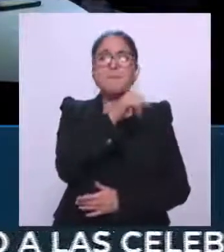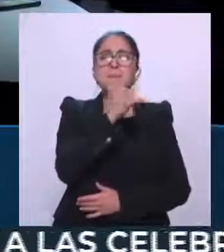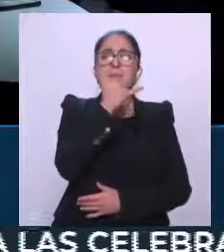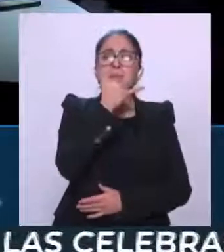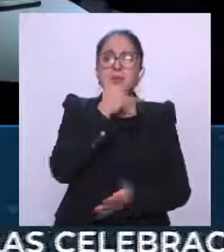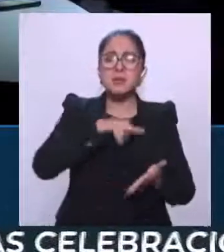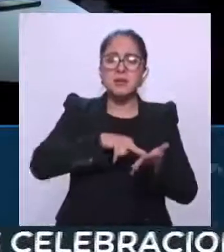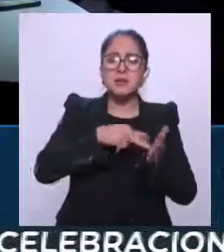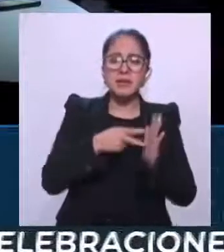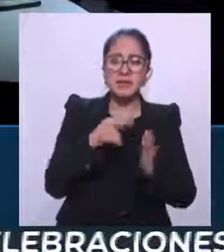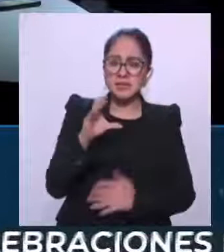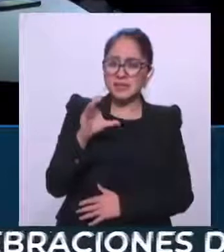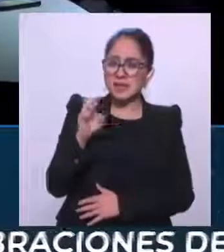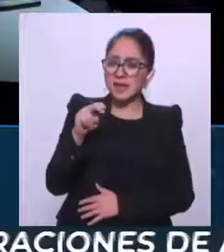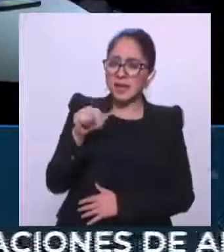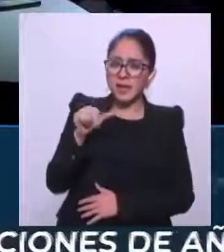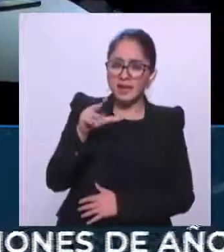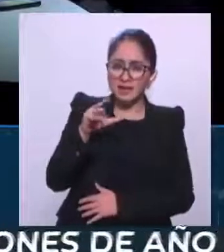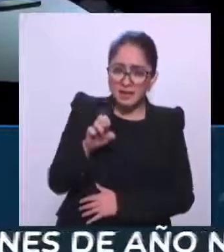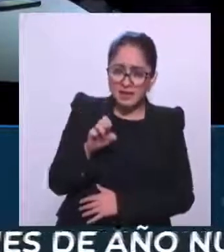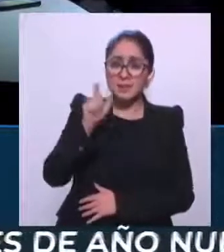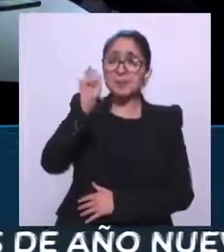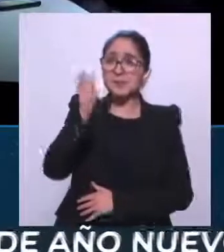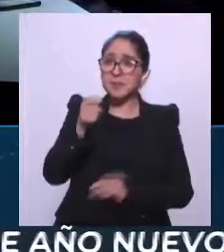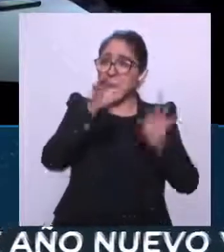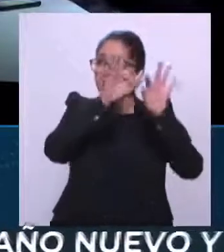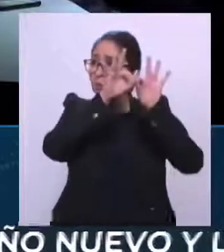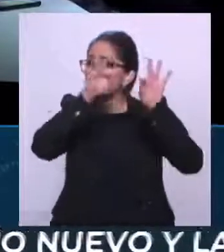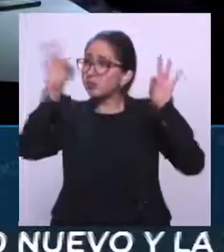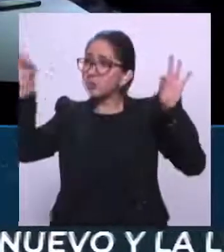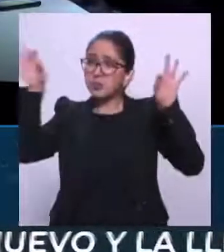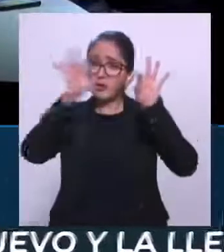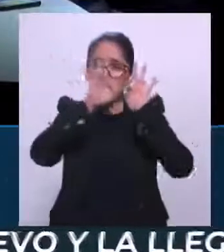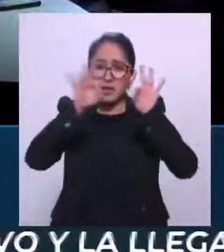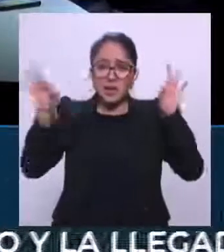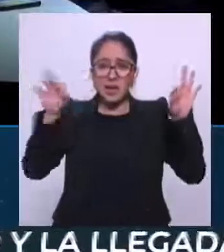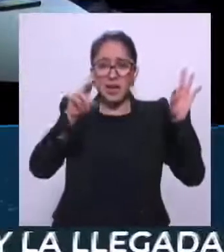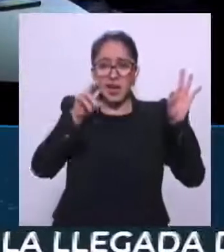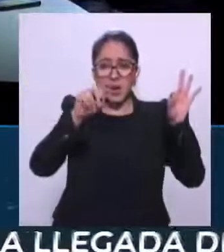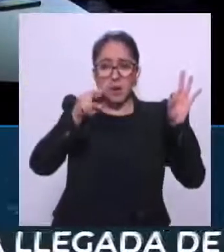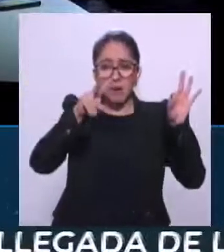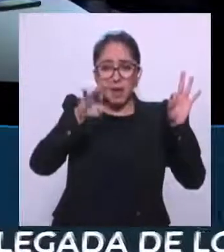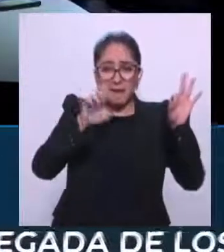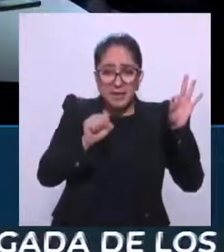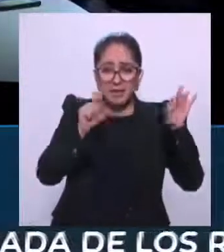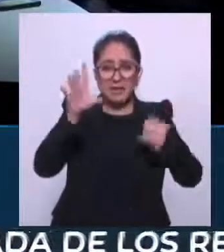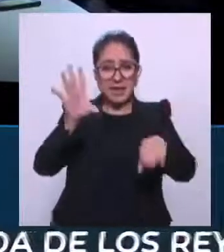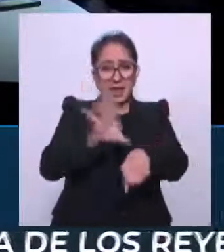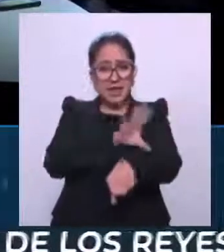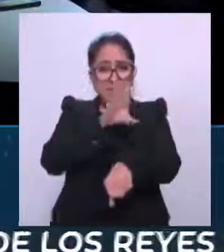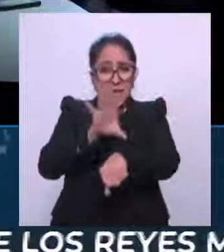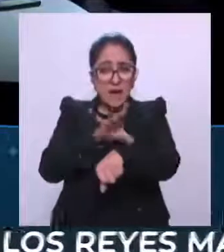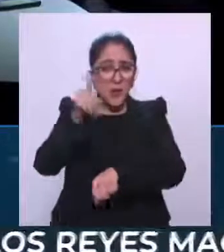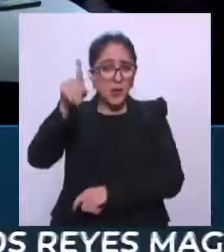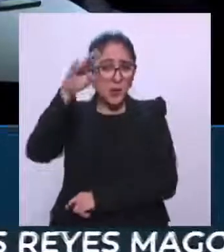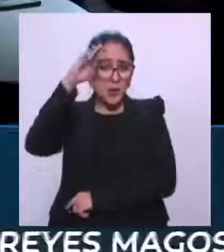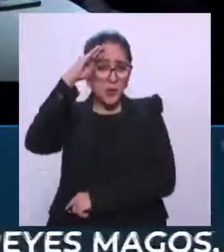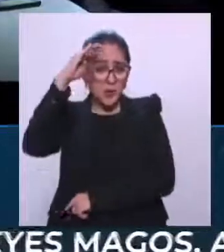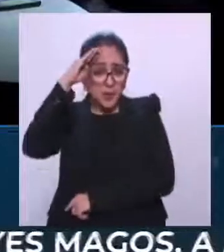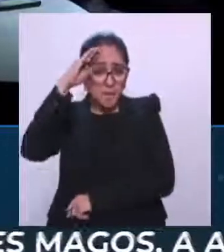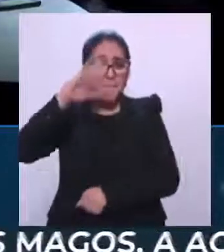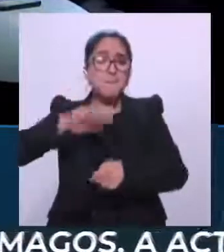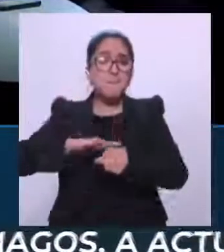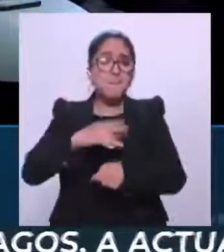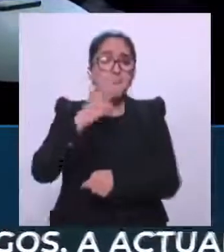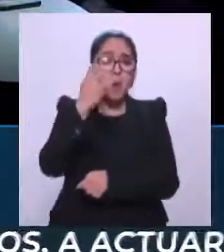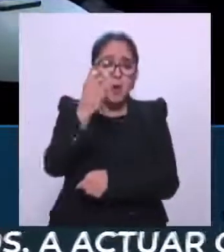el SENACE. Dijo que la participación de generadores renovables de energía es de un nivel excesivo debido a lo que llamó una desarticulación